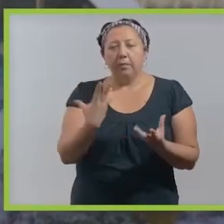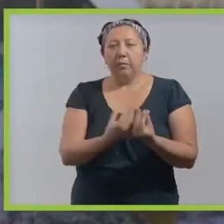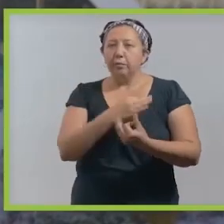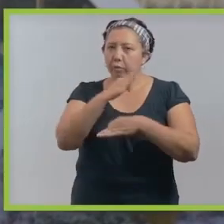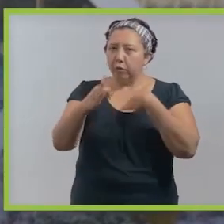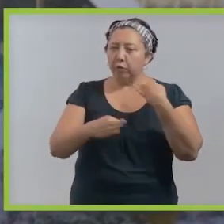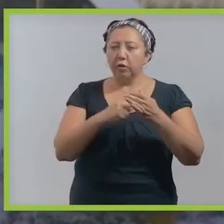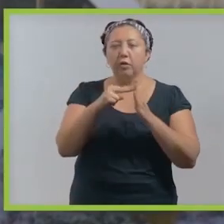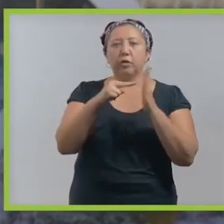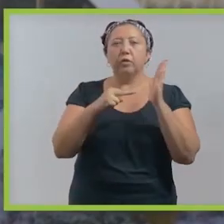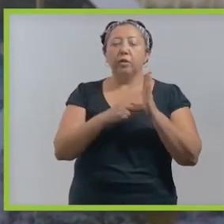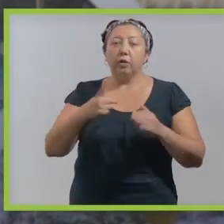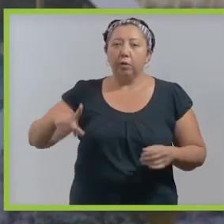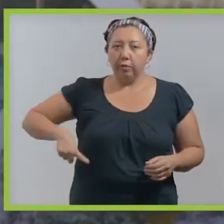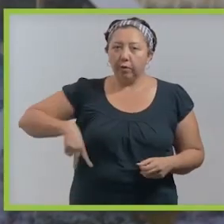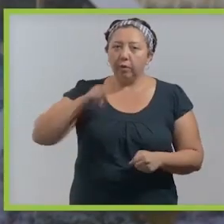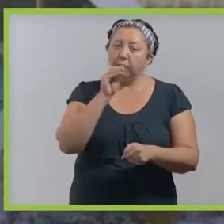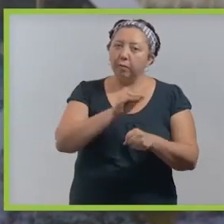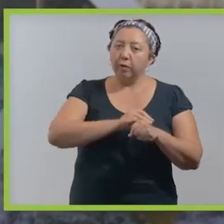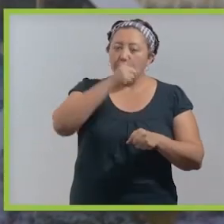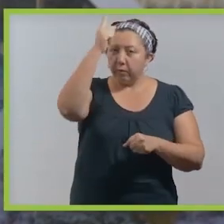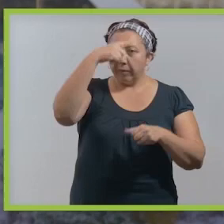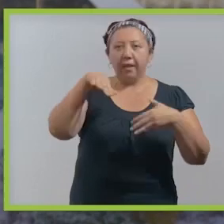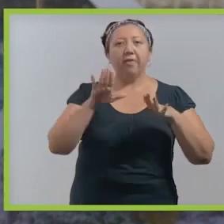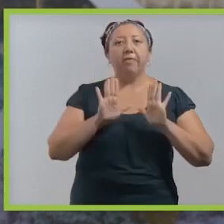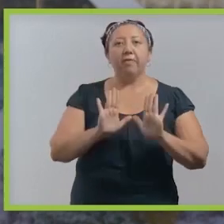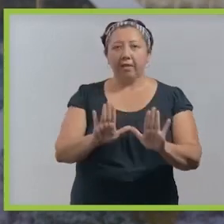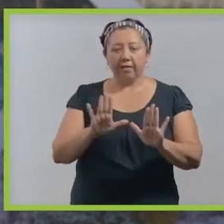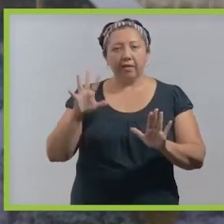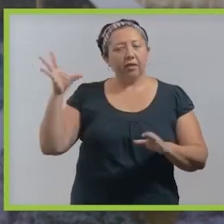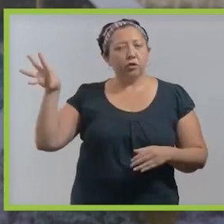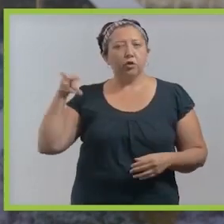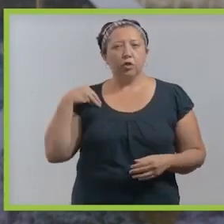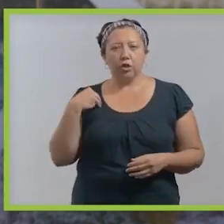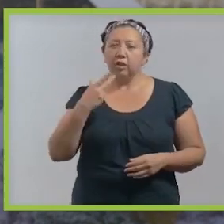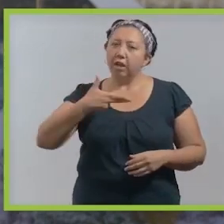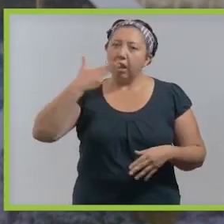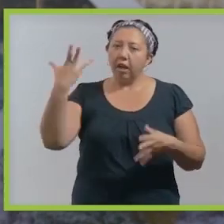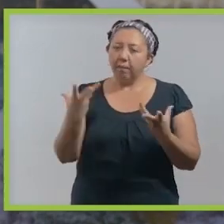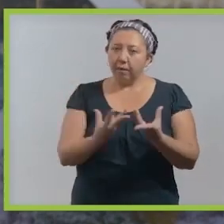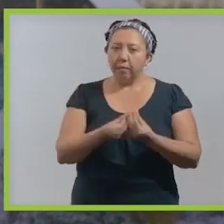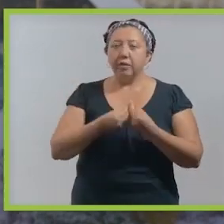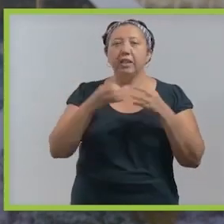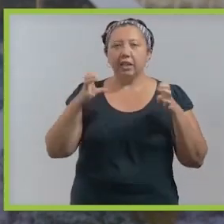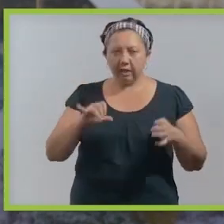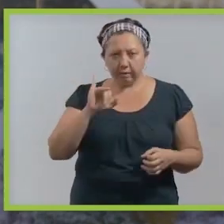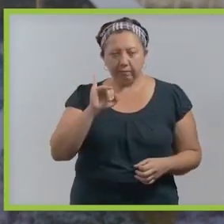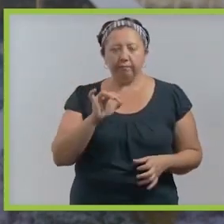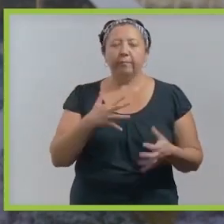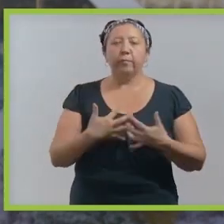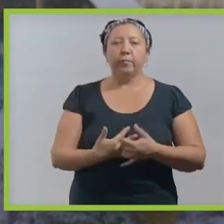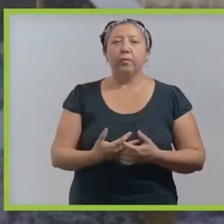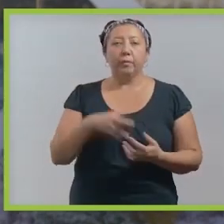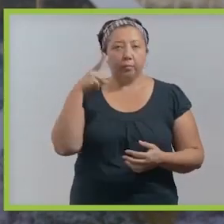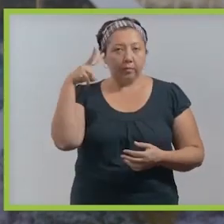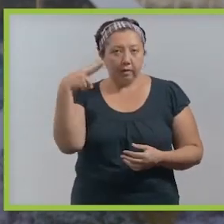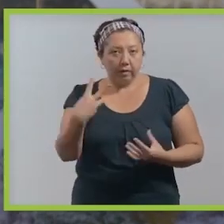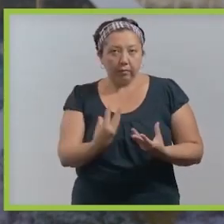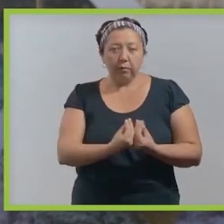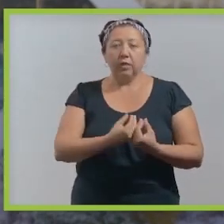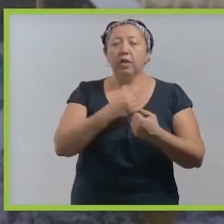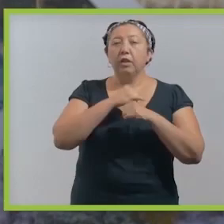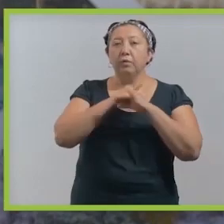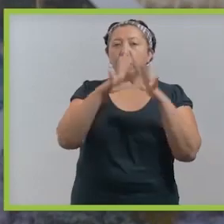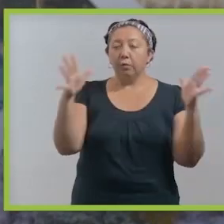todas las medidas que el gobierno ha implementado para detener los contagios y hablamos de que están funcionando. Hemos visto en